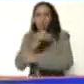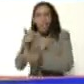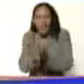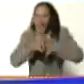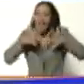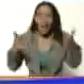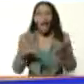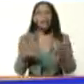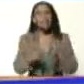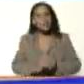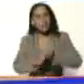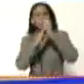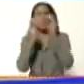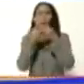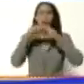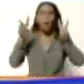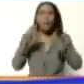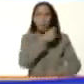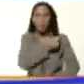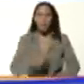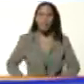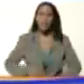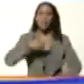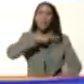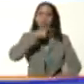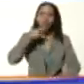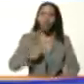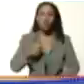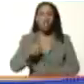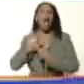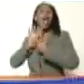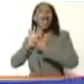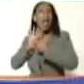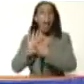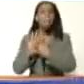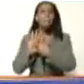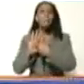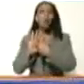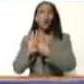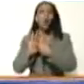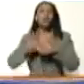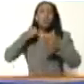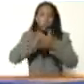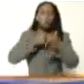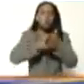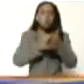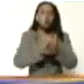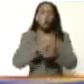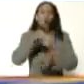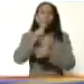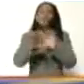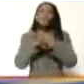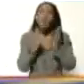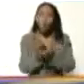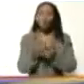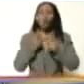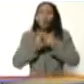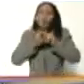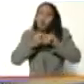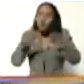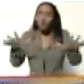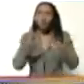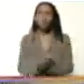de la paz Vladimir Putin ejemplo de la perseverancia por un mundo pluripolar